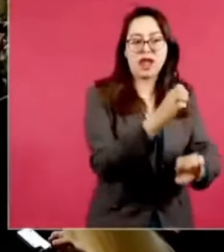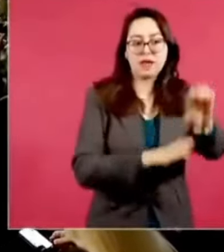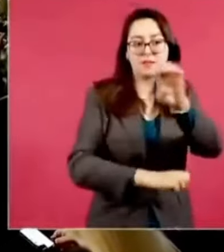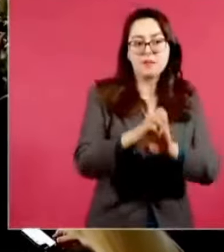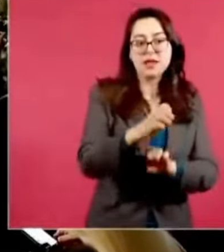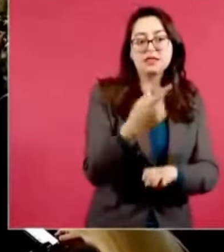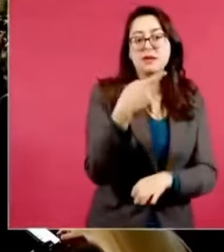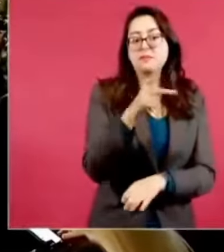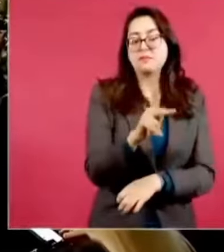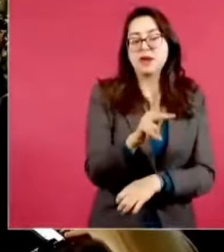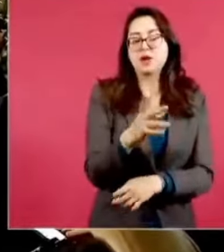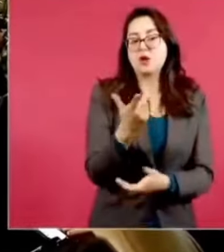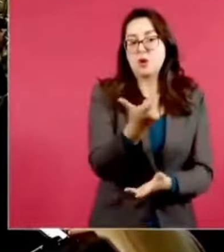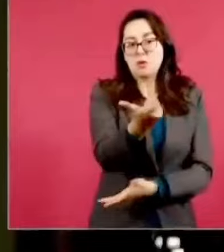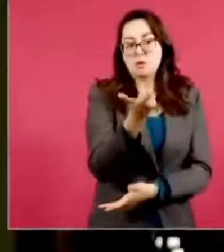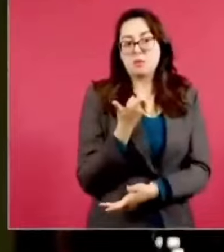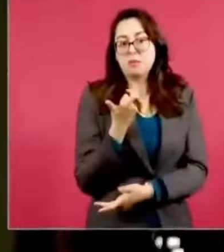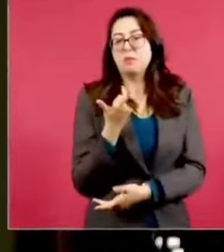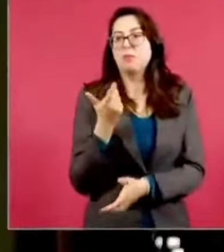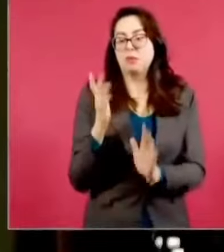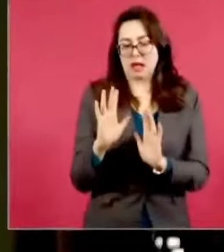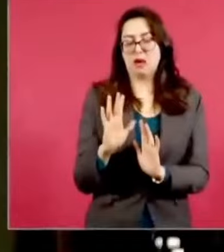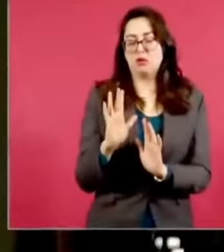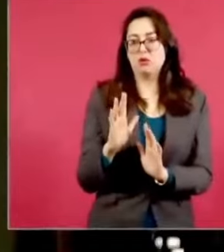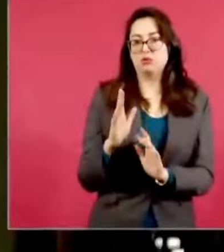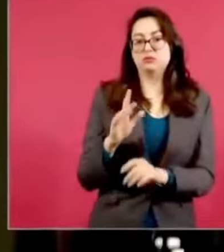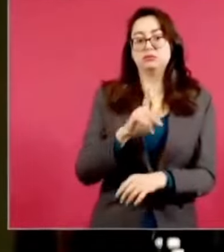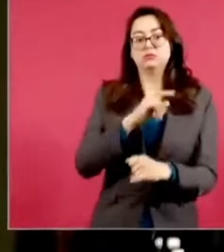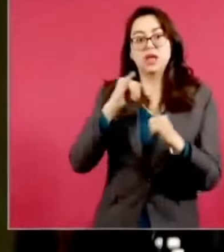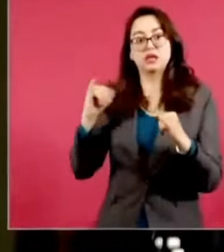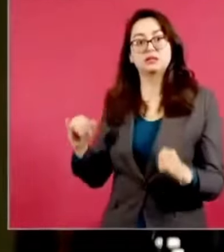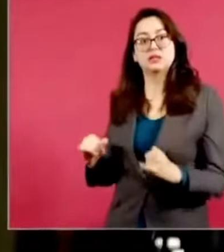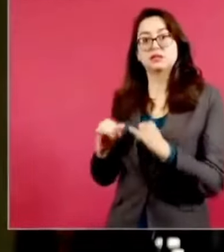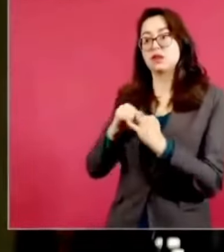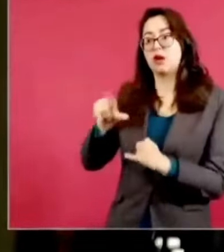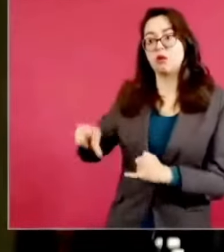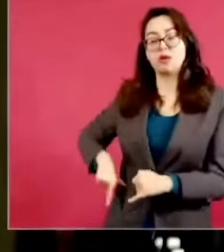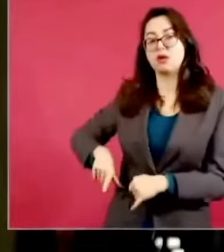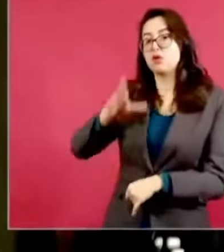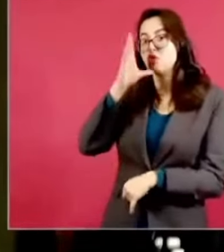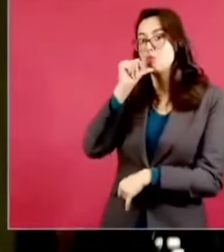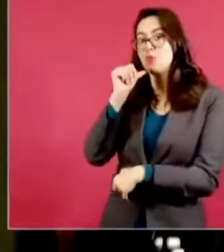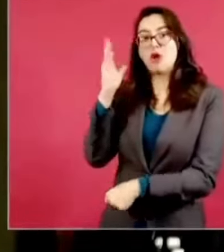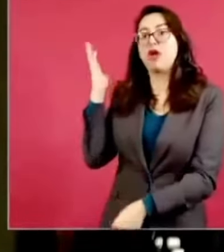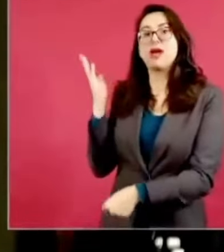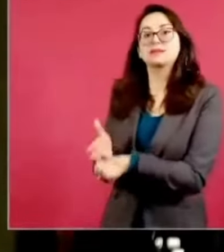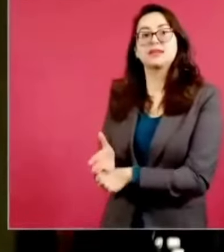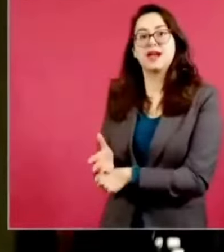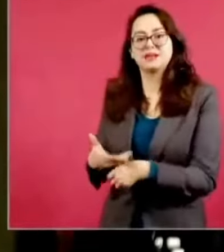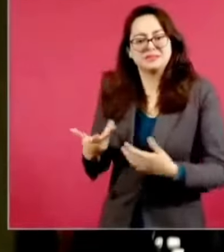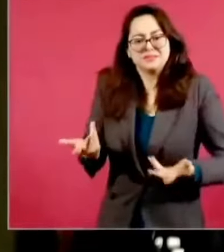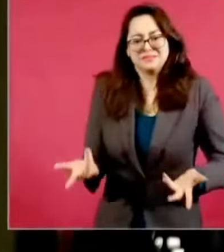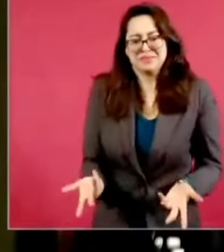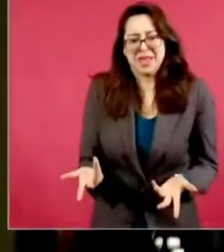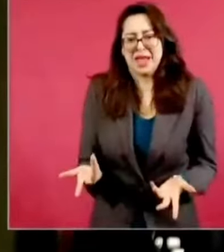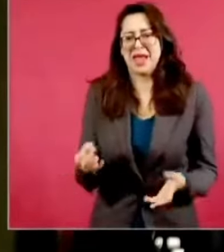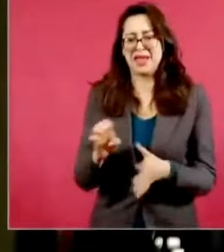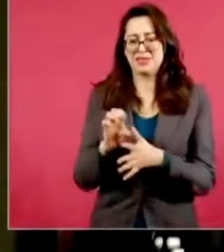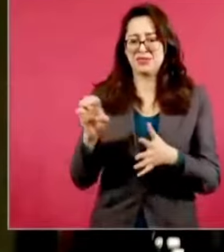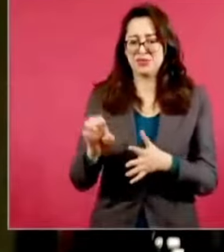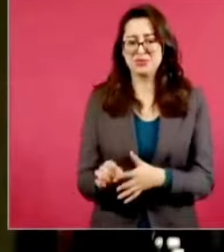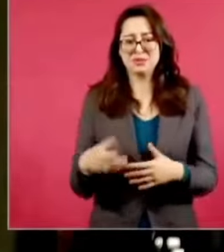no sanciona a los sujetos obligados de entidades gubernamentales por no cumplir con la transparencia. Al final, el Instituto de Transparencia es